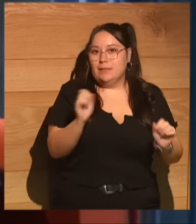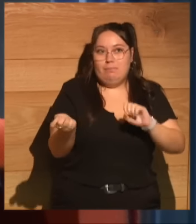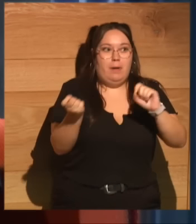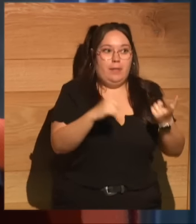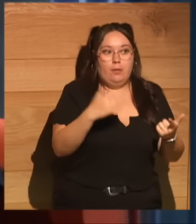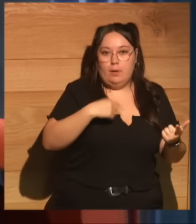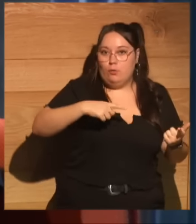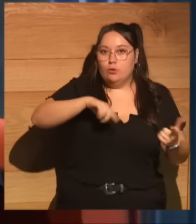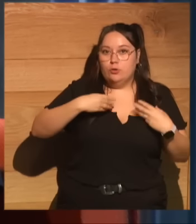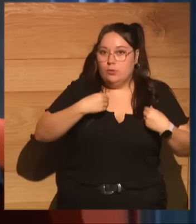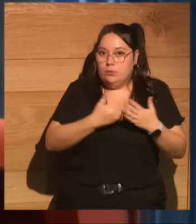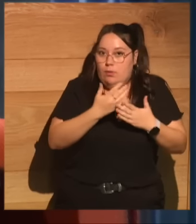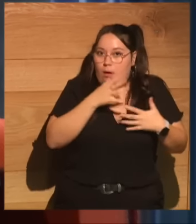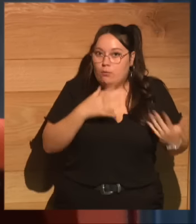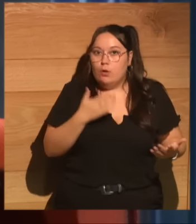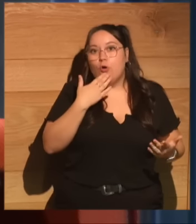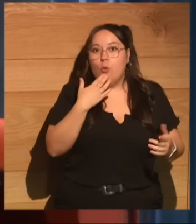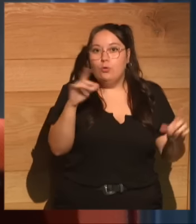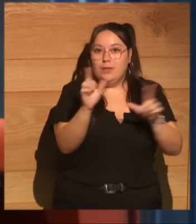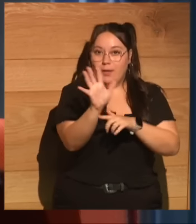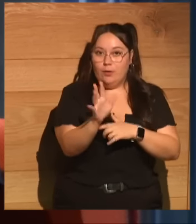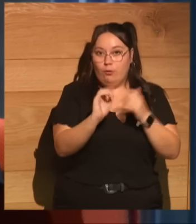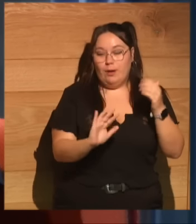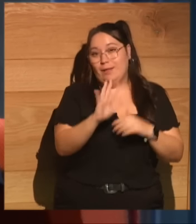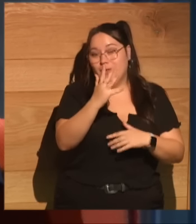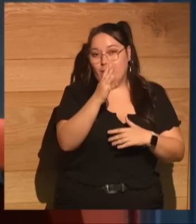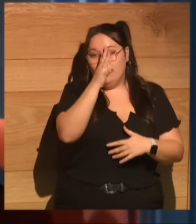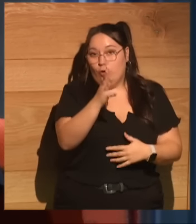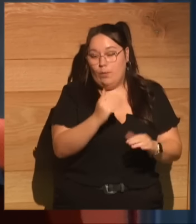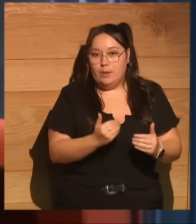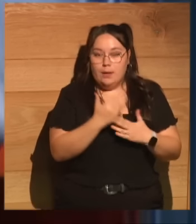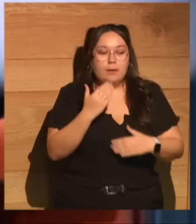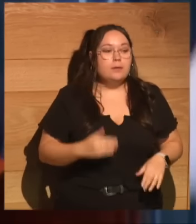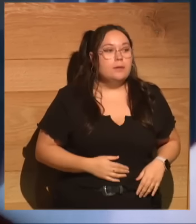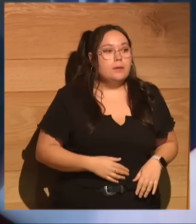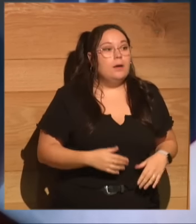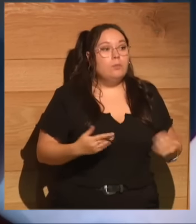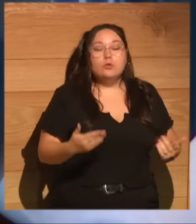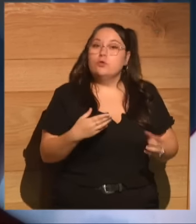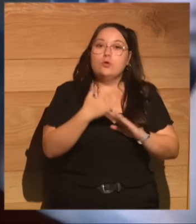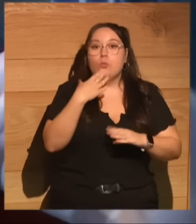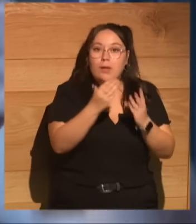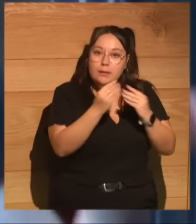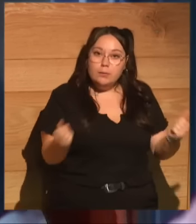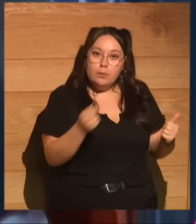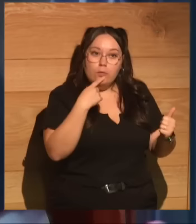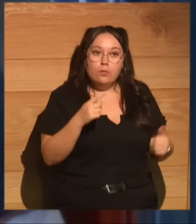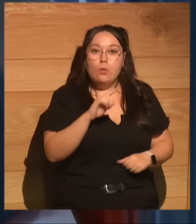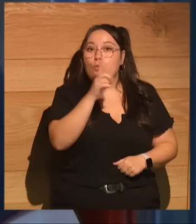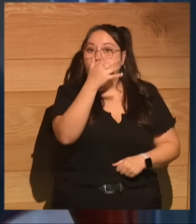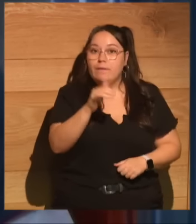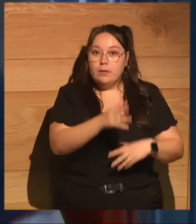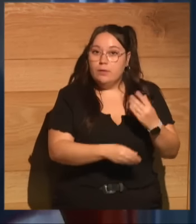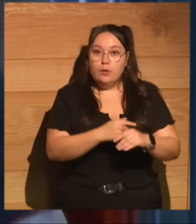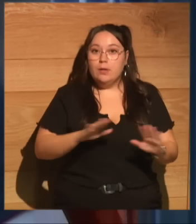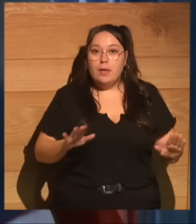para nuestros días de hoy a ponerlo en Telecinco a las 5:30 de la mañana. Uh-huh. Entonces, la hicieron desaparecer, se emitió una sola vez